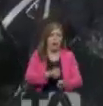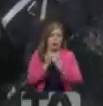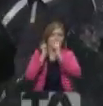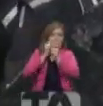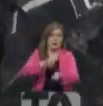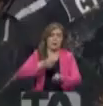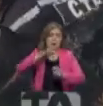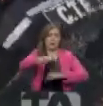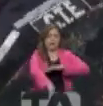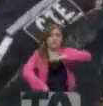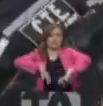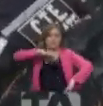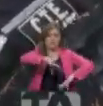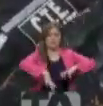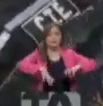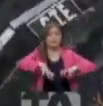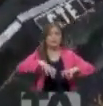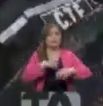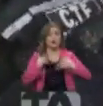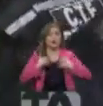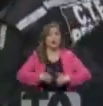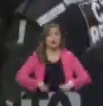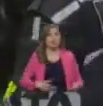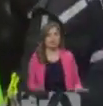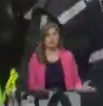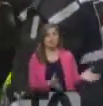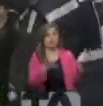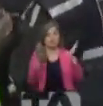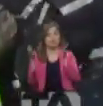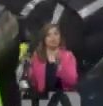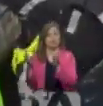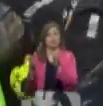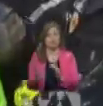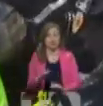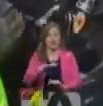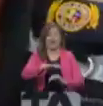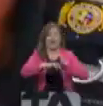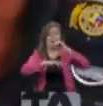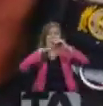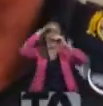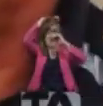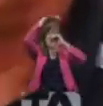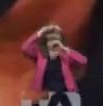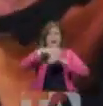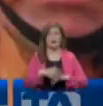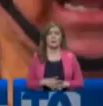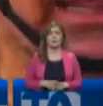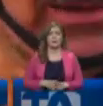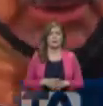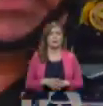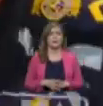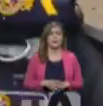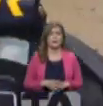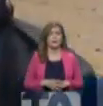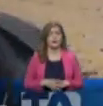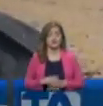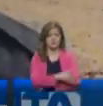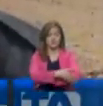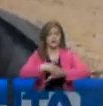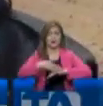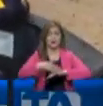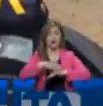manos lograron rescatar el cadáver que se encontraba atrapado bajo toneladas de tierra. O sea, el compañero estaba casi a raíz del borde de la